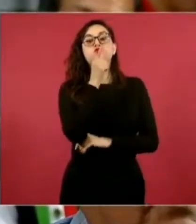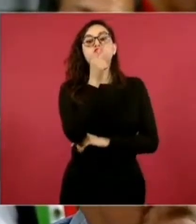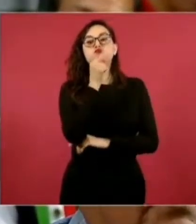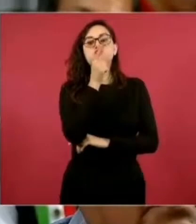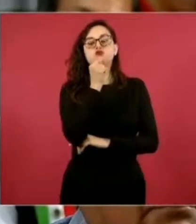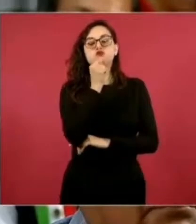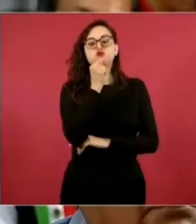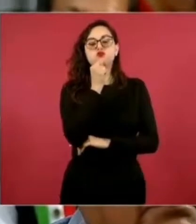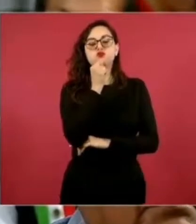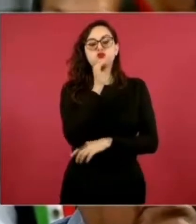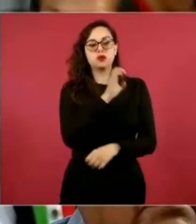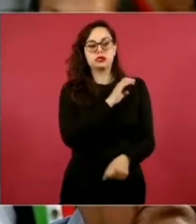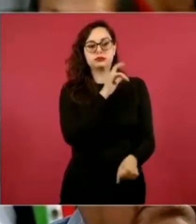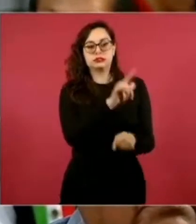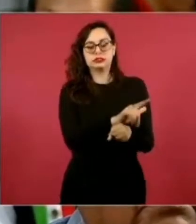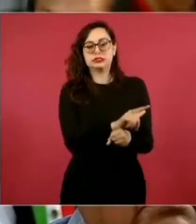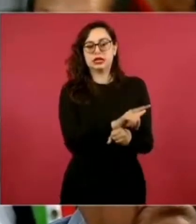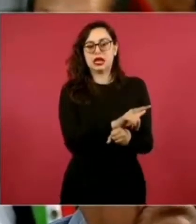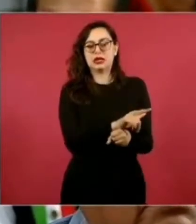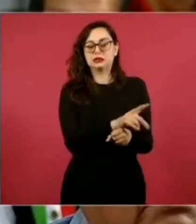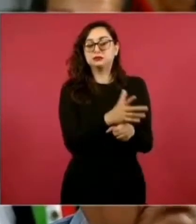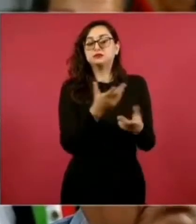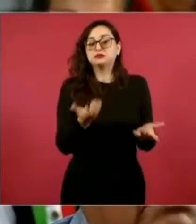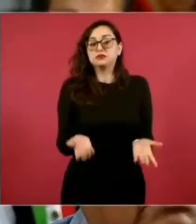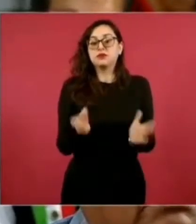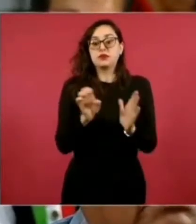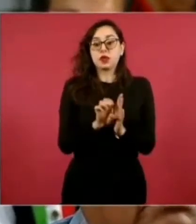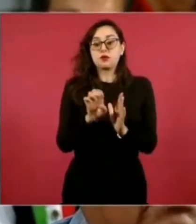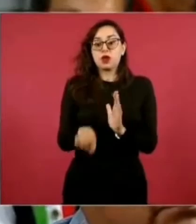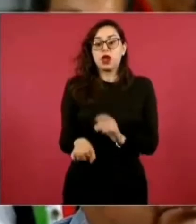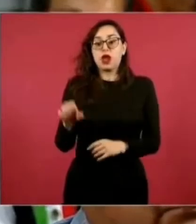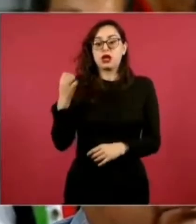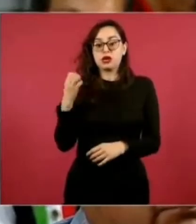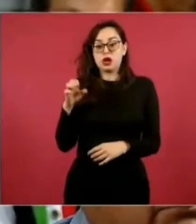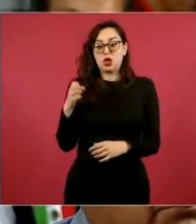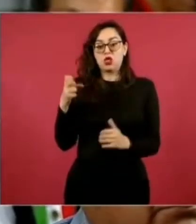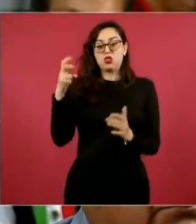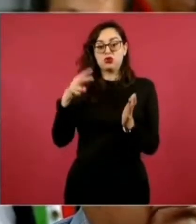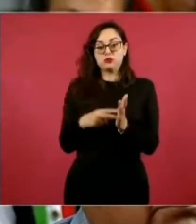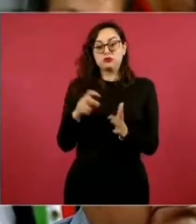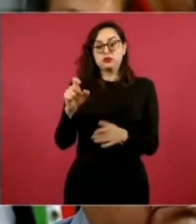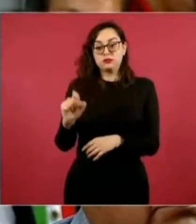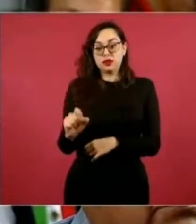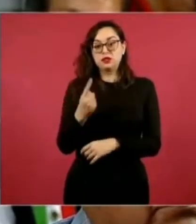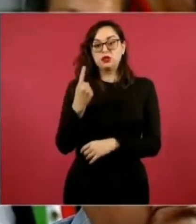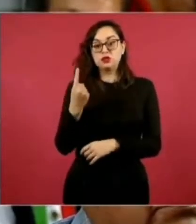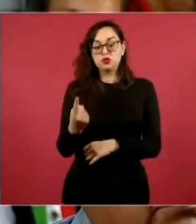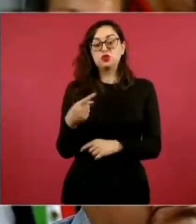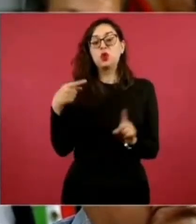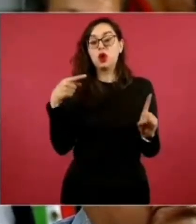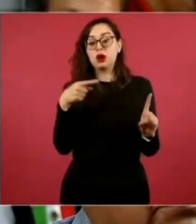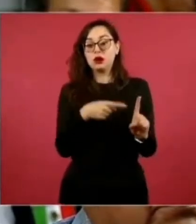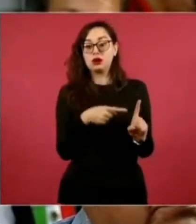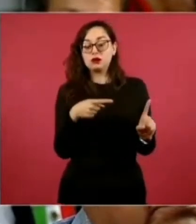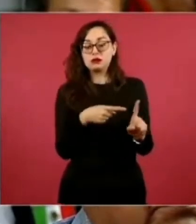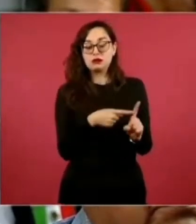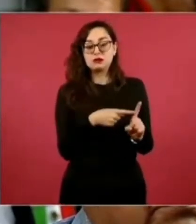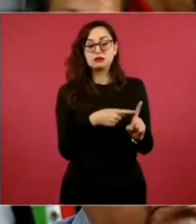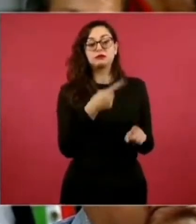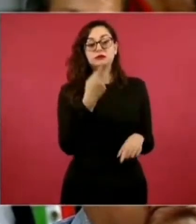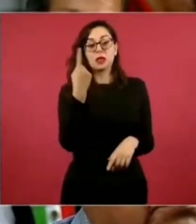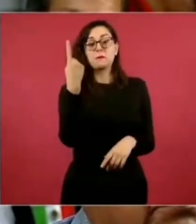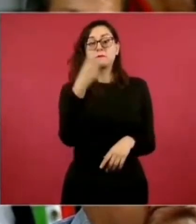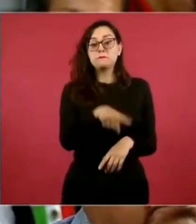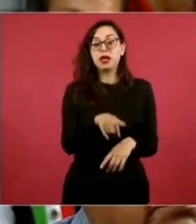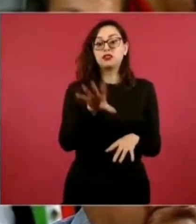los policías estatales. Por ejemplo, en enero del 2021, donde asesinaron y calcinaron a